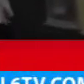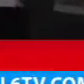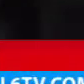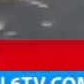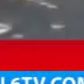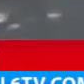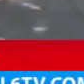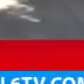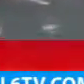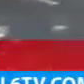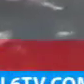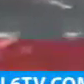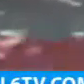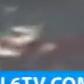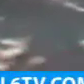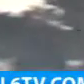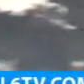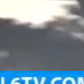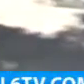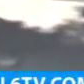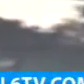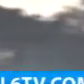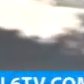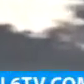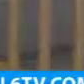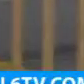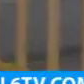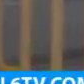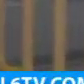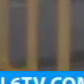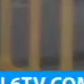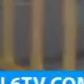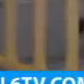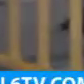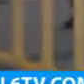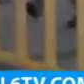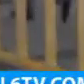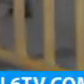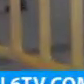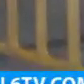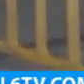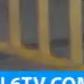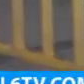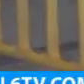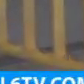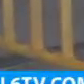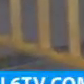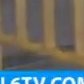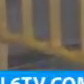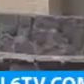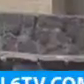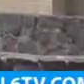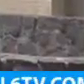ya se encuentran 5.084 camas ocupadas. En el Valle de México, 49 hospitales COVID se encuentran al 100%